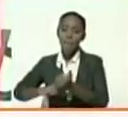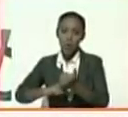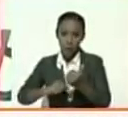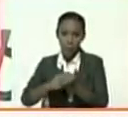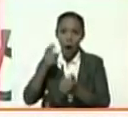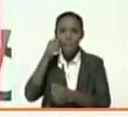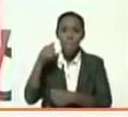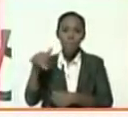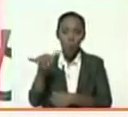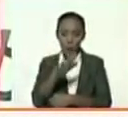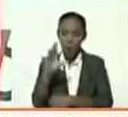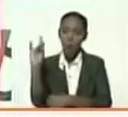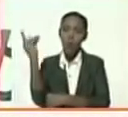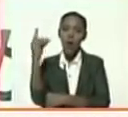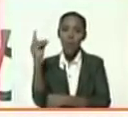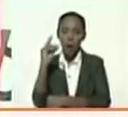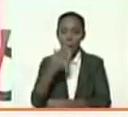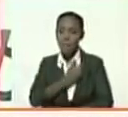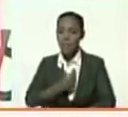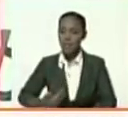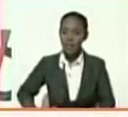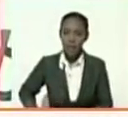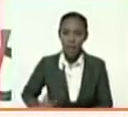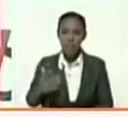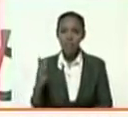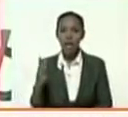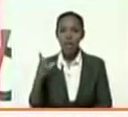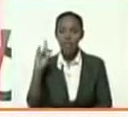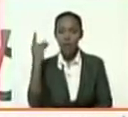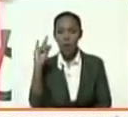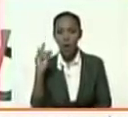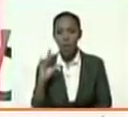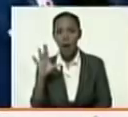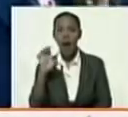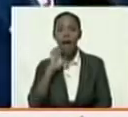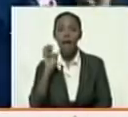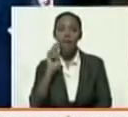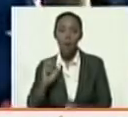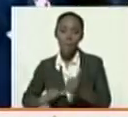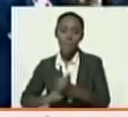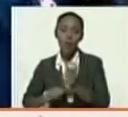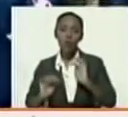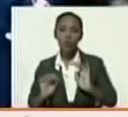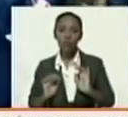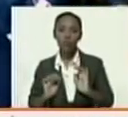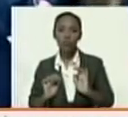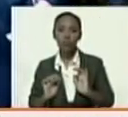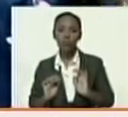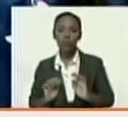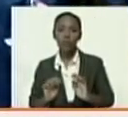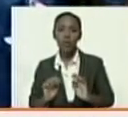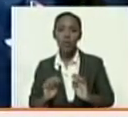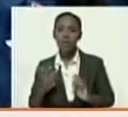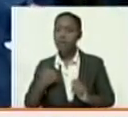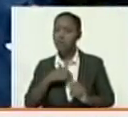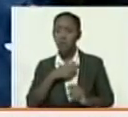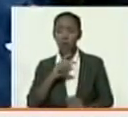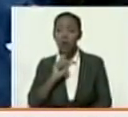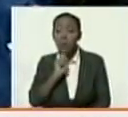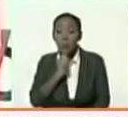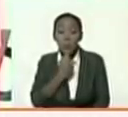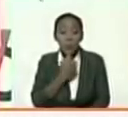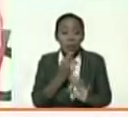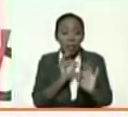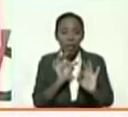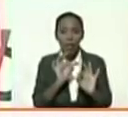a Evo Morales como presidente de Bolivia. Eso no es secreto para nadie.